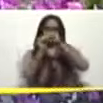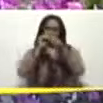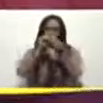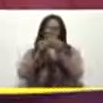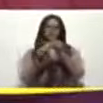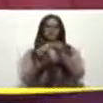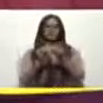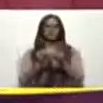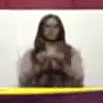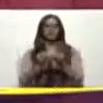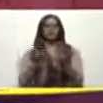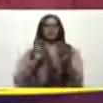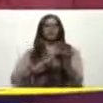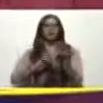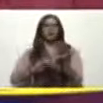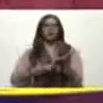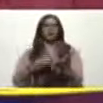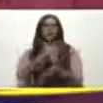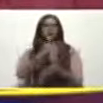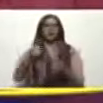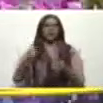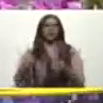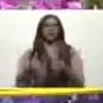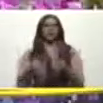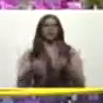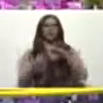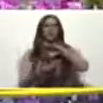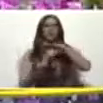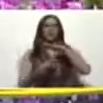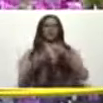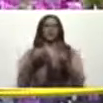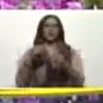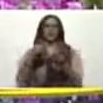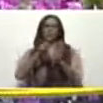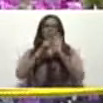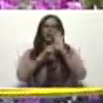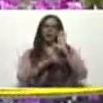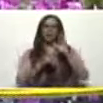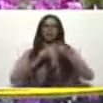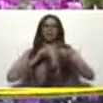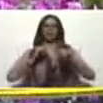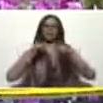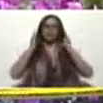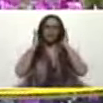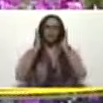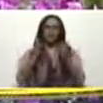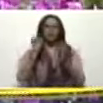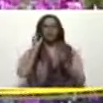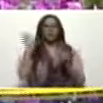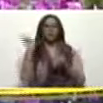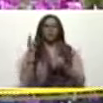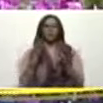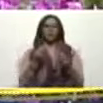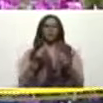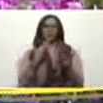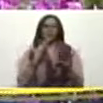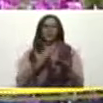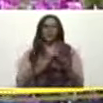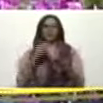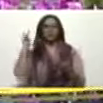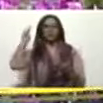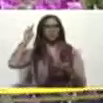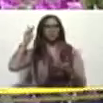afinando verdaderamente cada uno de los vértices y de los programas dirigidos a la mujer venezolana. Muchas gracias,